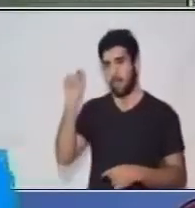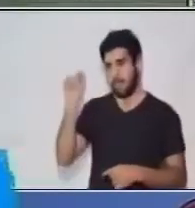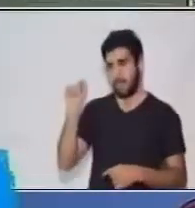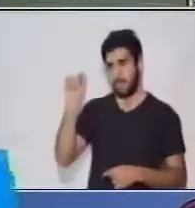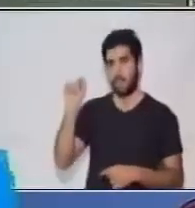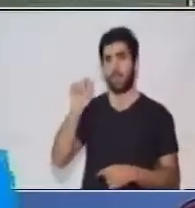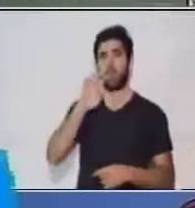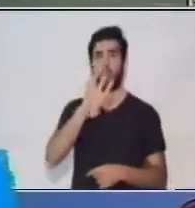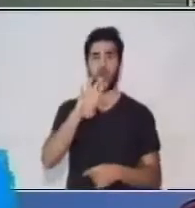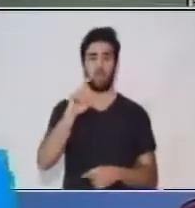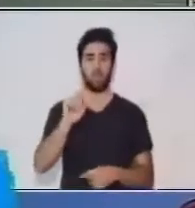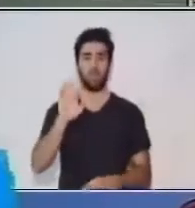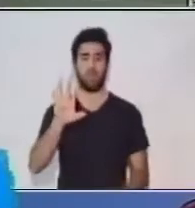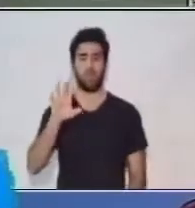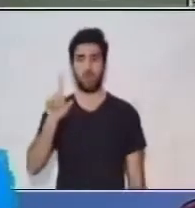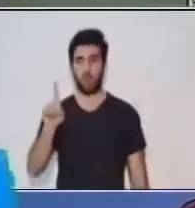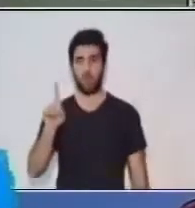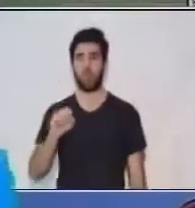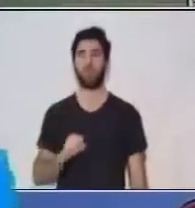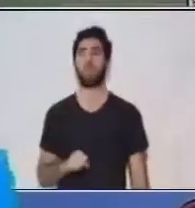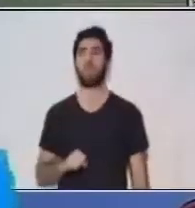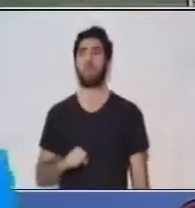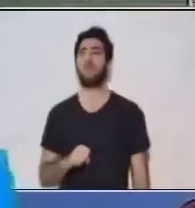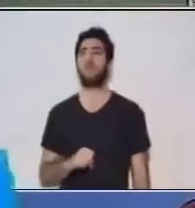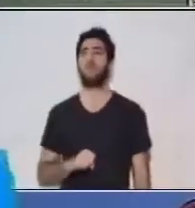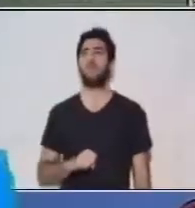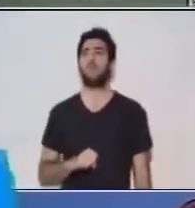4.51 unidades en mi eje X.